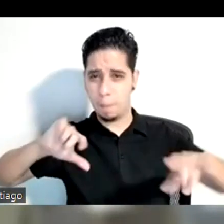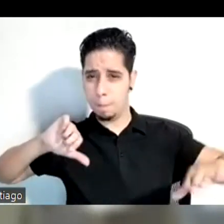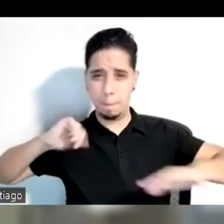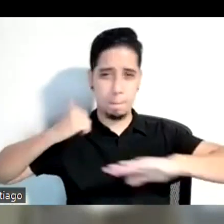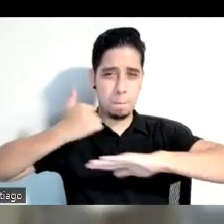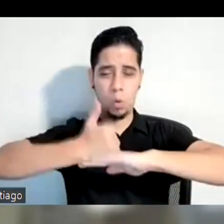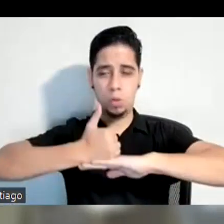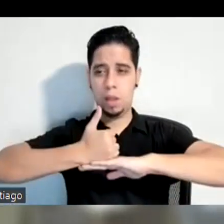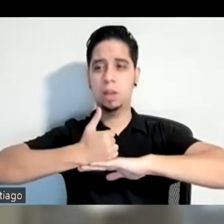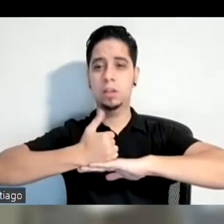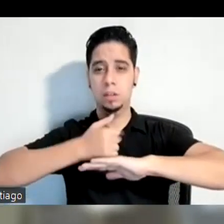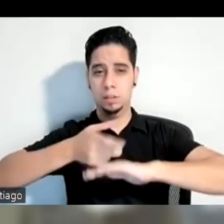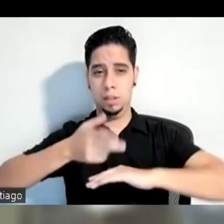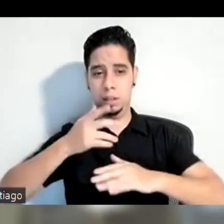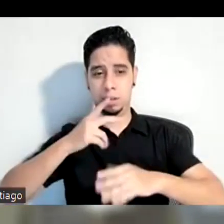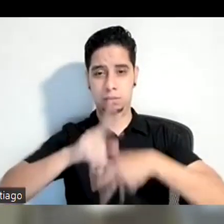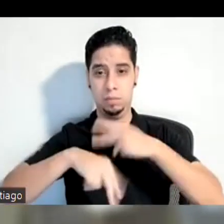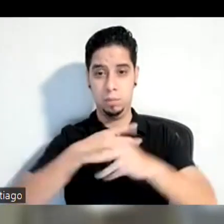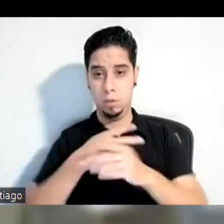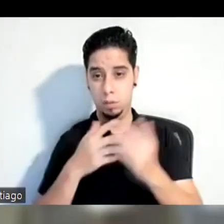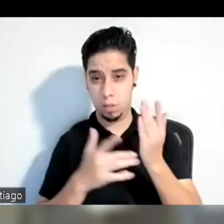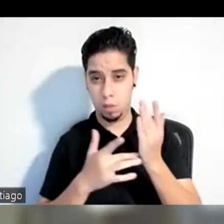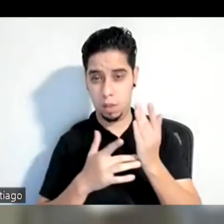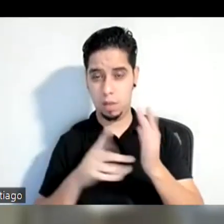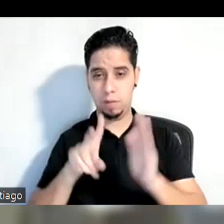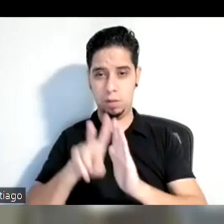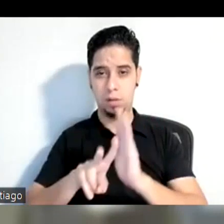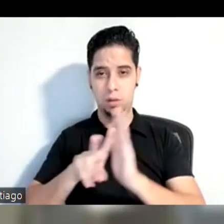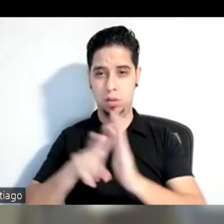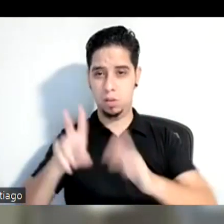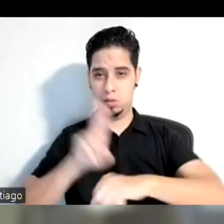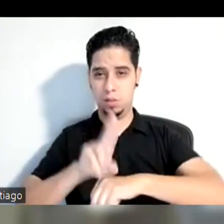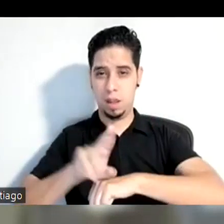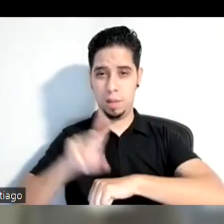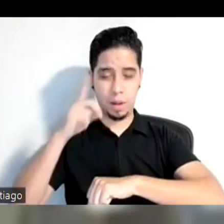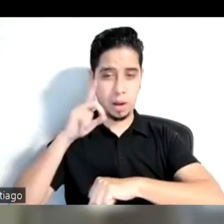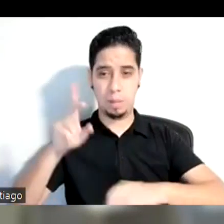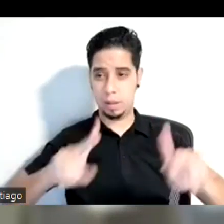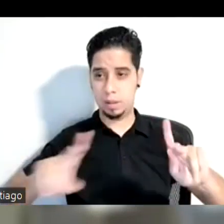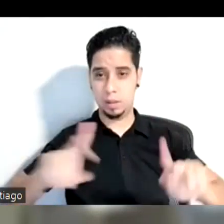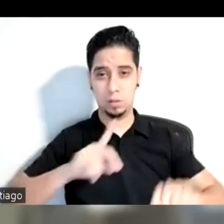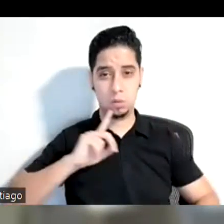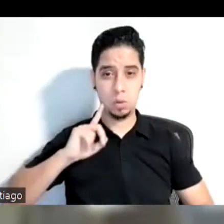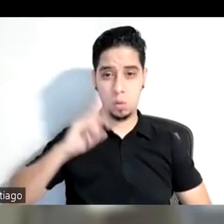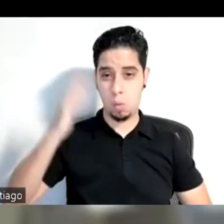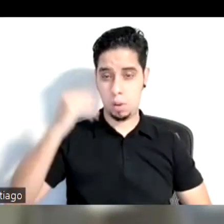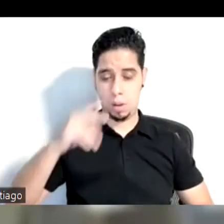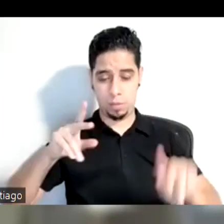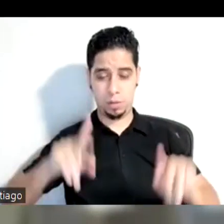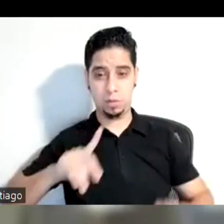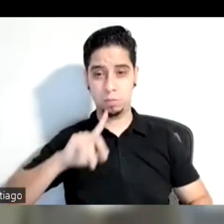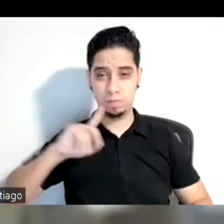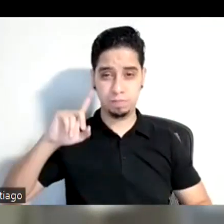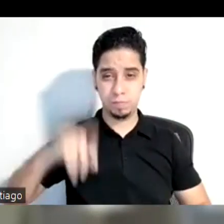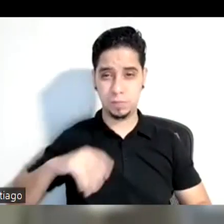integrar esta tecnología de video y utilizarla entonces para las personas solas, porque pues, el sordo necesitaba que se pudiera